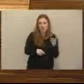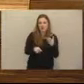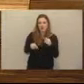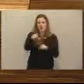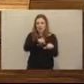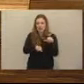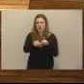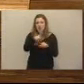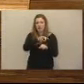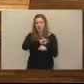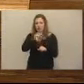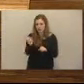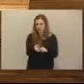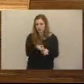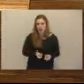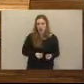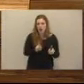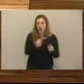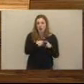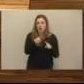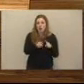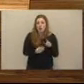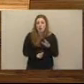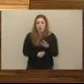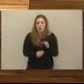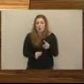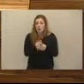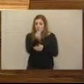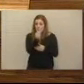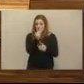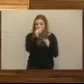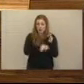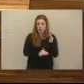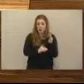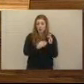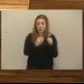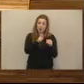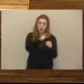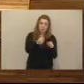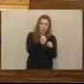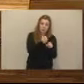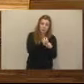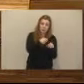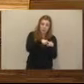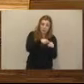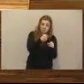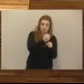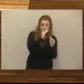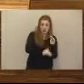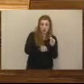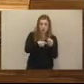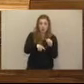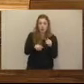transgénicas con costes productivos menores obtenidos con menos puestos de trabajo. No tendremos capacidad de maniobra para